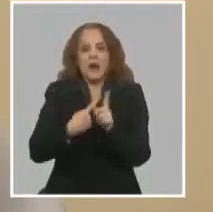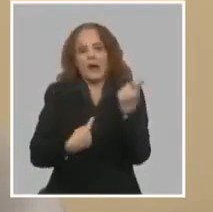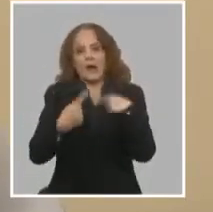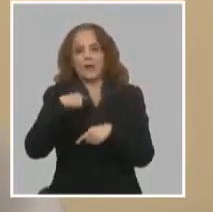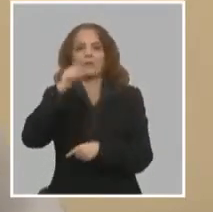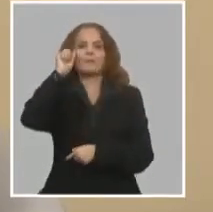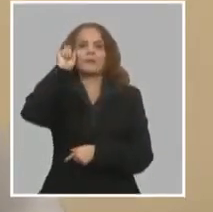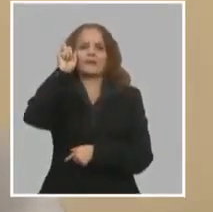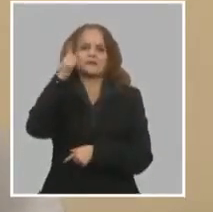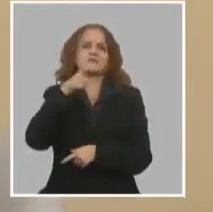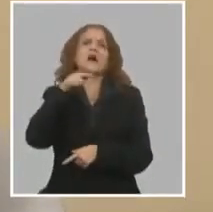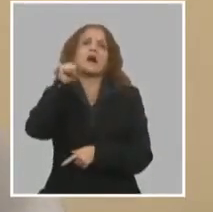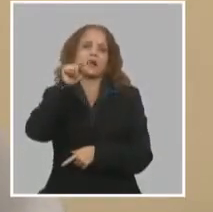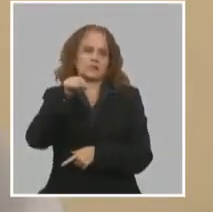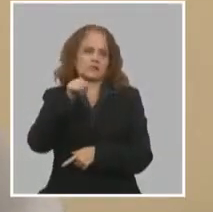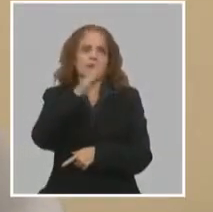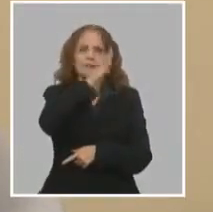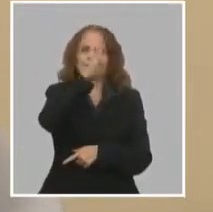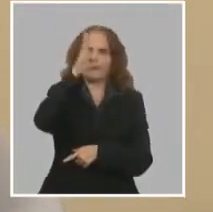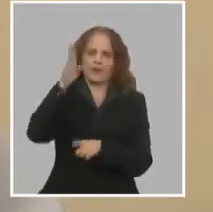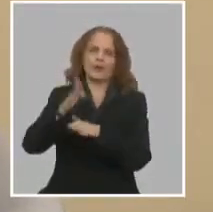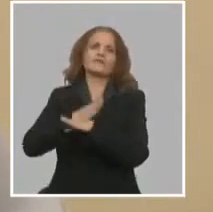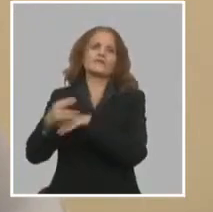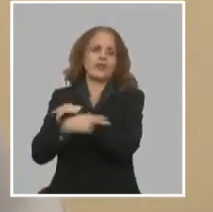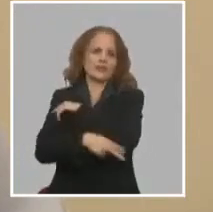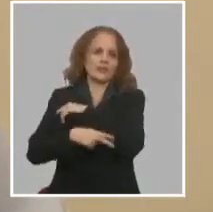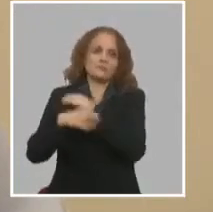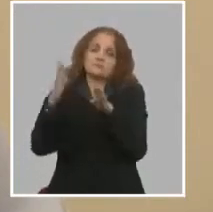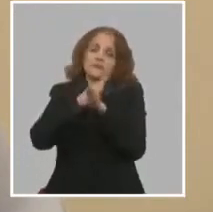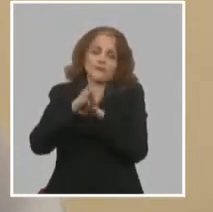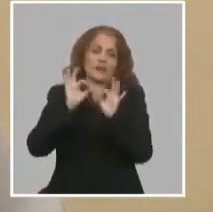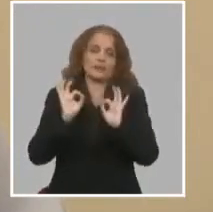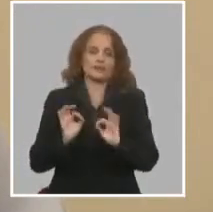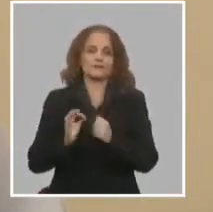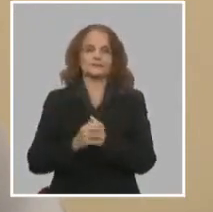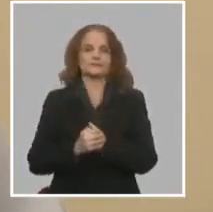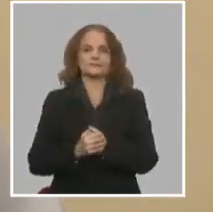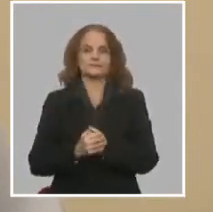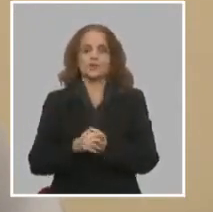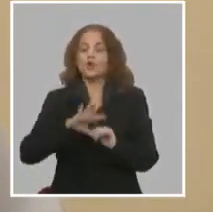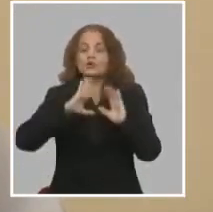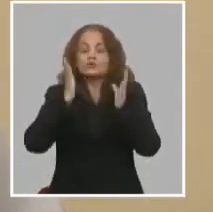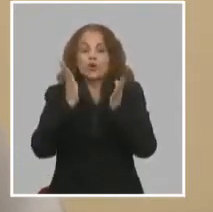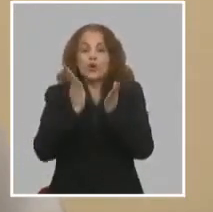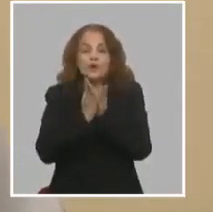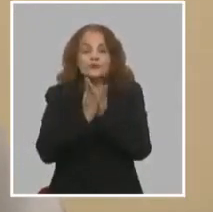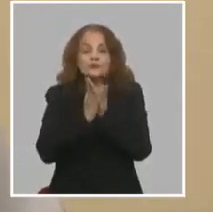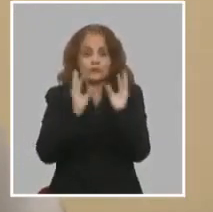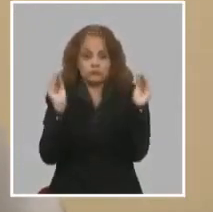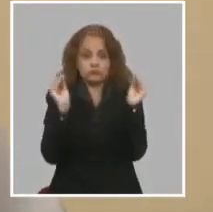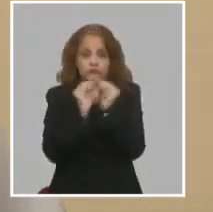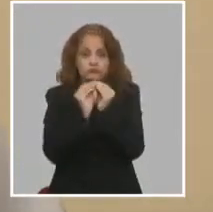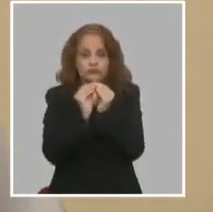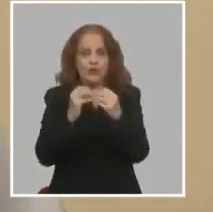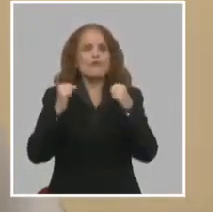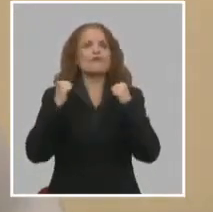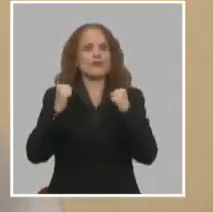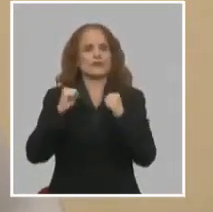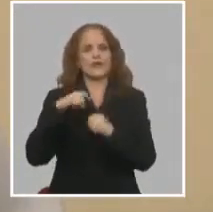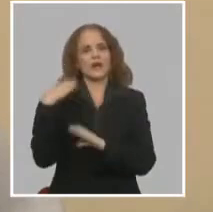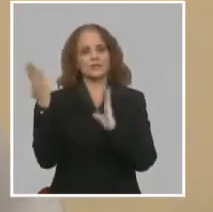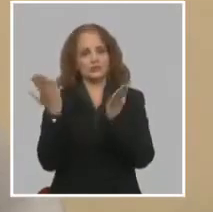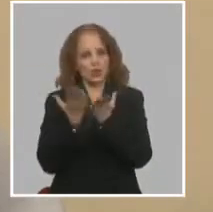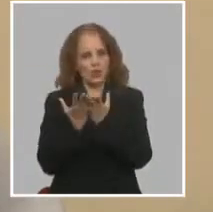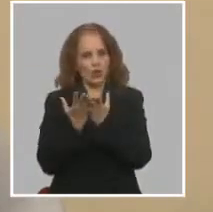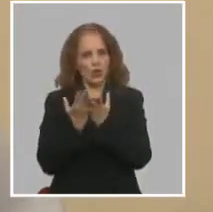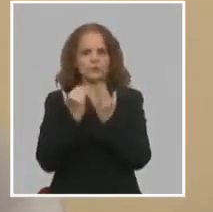haber representado las misiones en el exterior con sus diferencias, refuerza nuestras fortalezas.